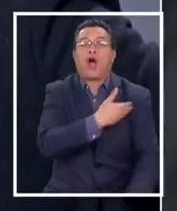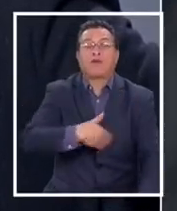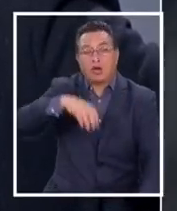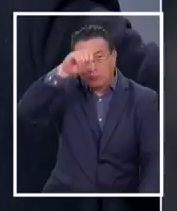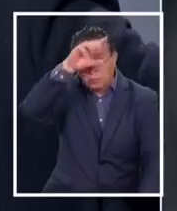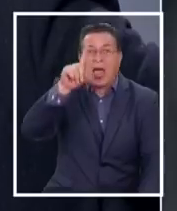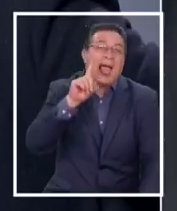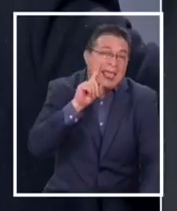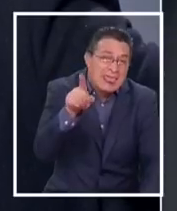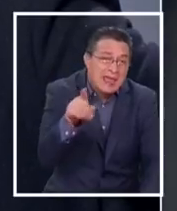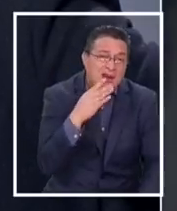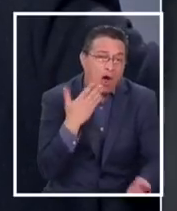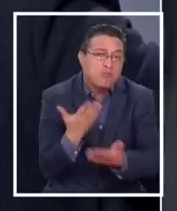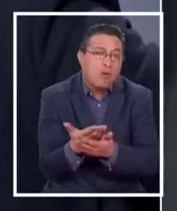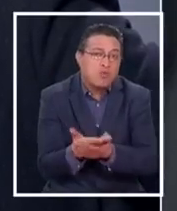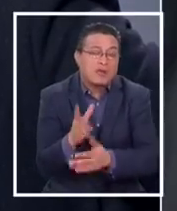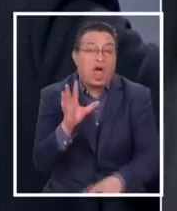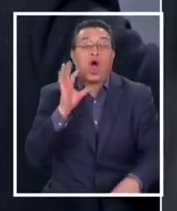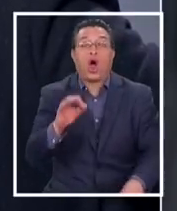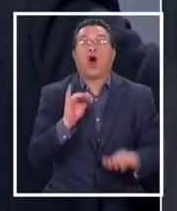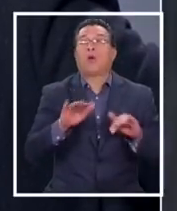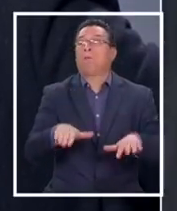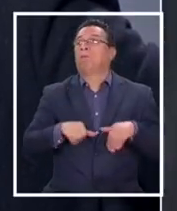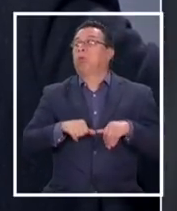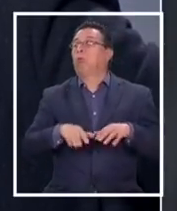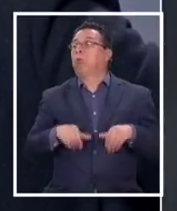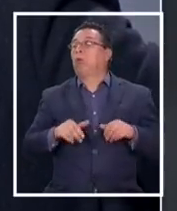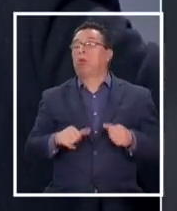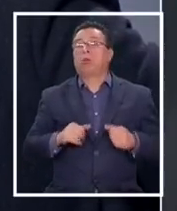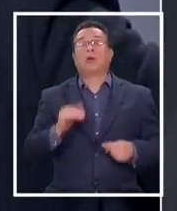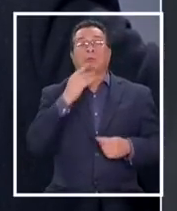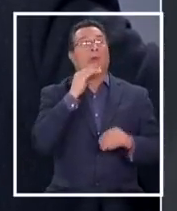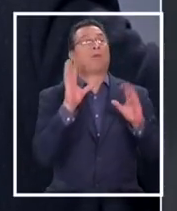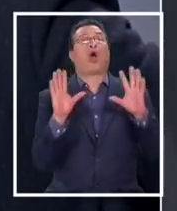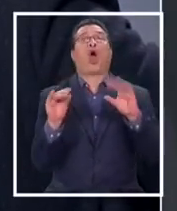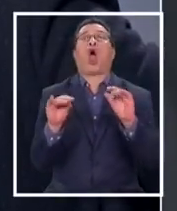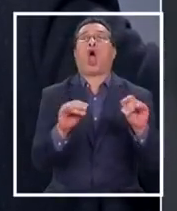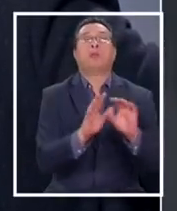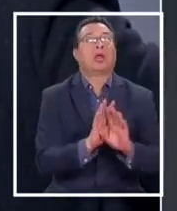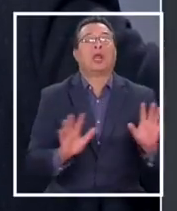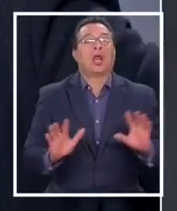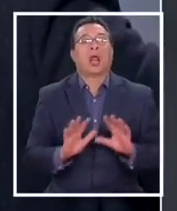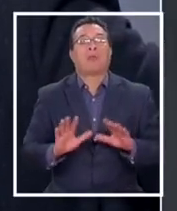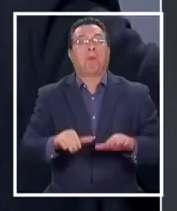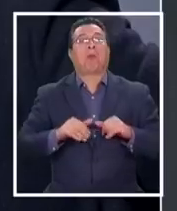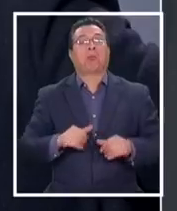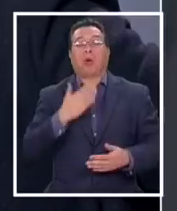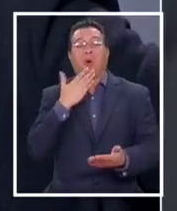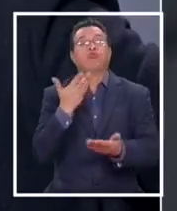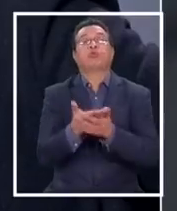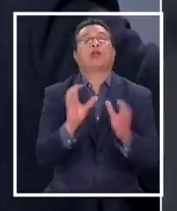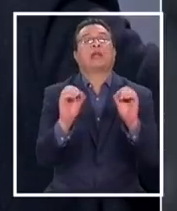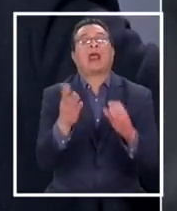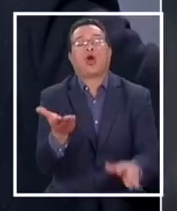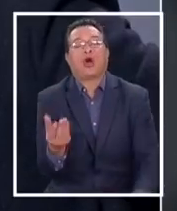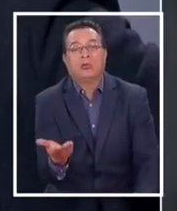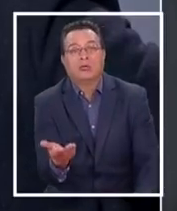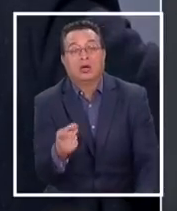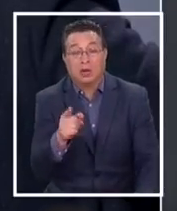¿Tiene propuesta el gobierno o va a seguir tomando palco y va a ser un comentarista de los proyectos que presenta la oposición? Si lo que estamos esperando es que el